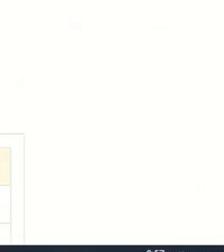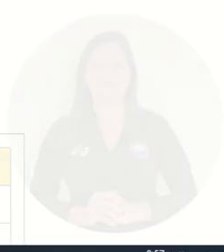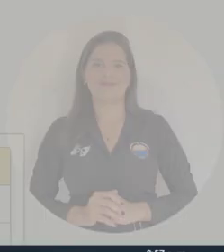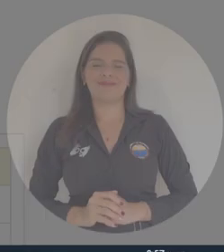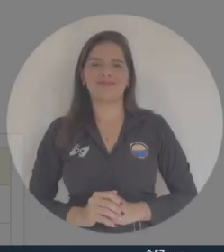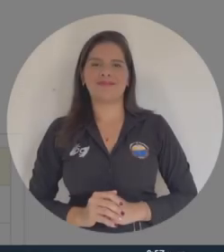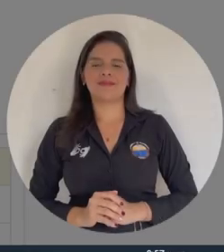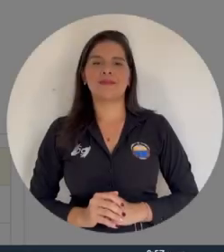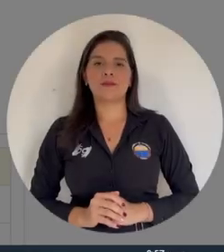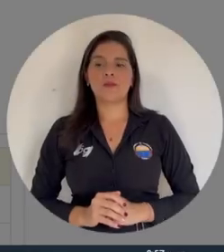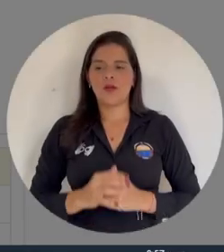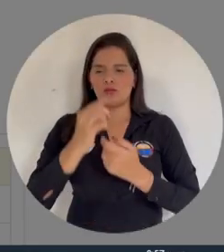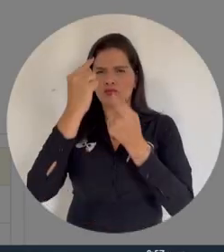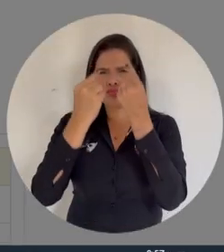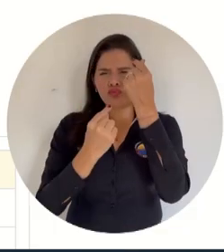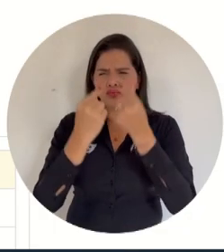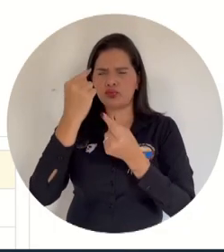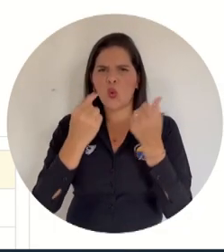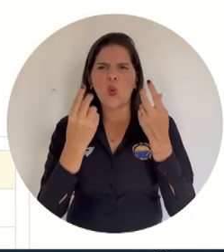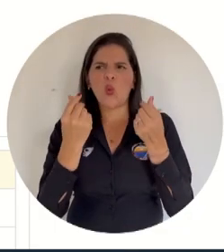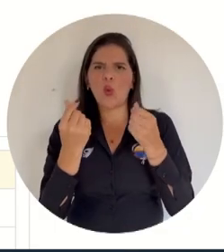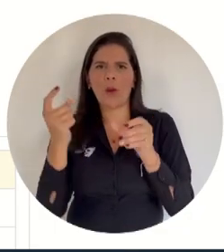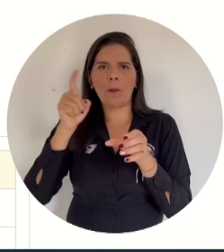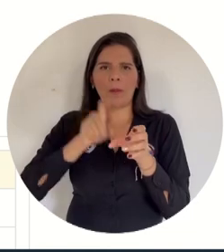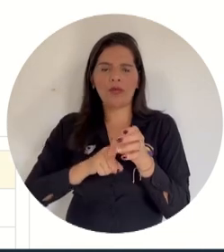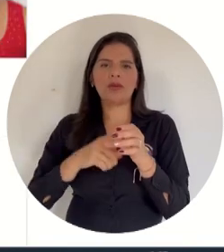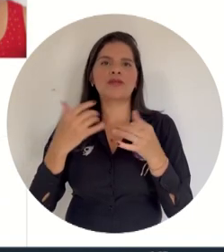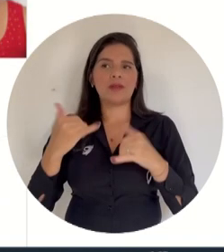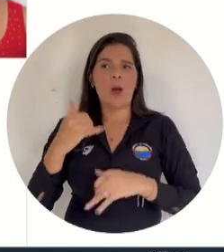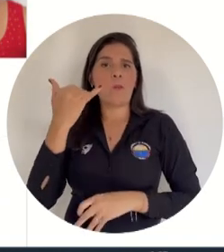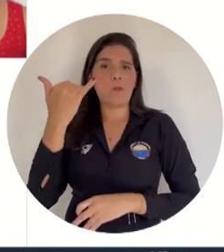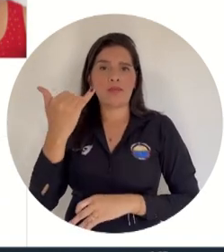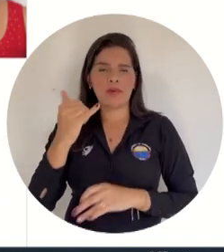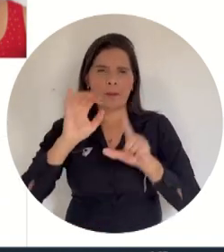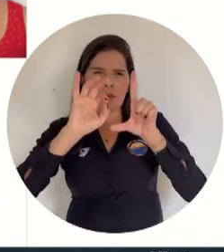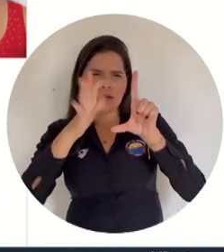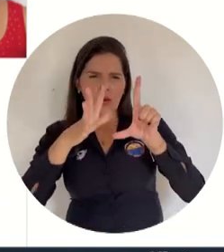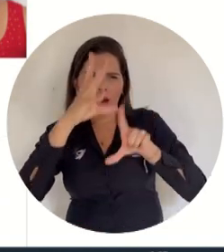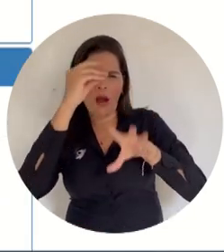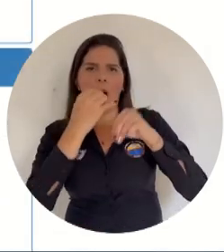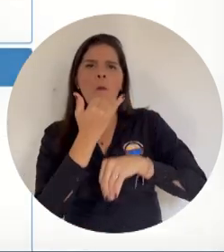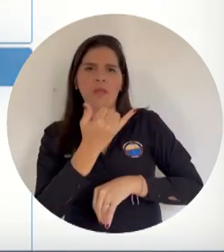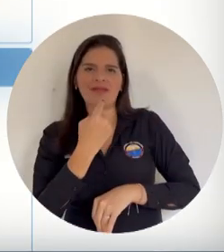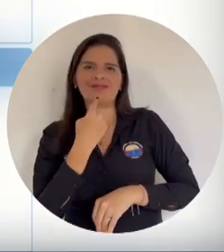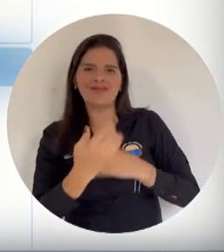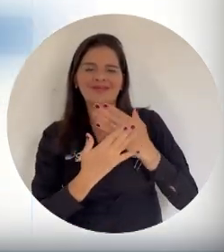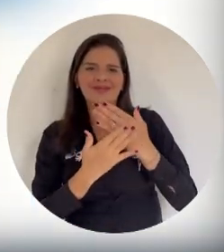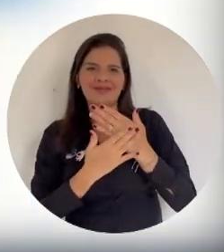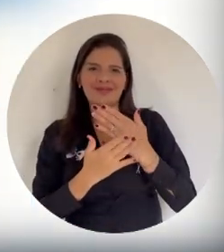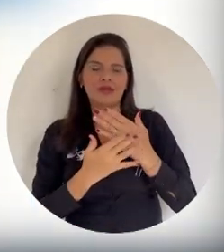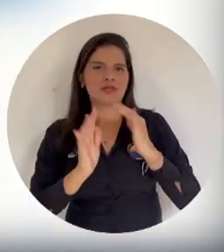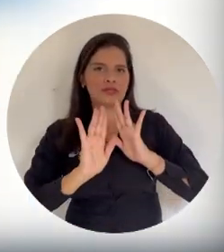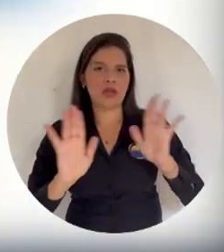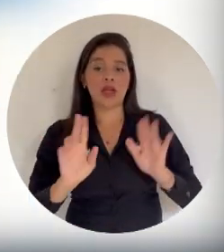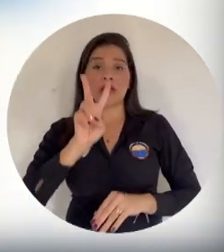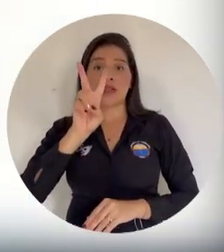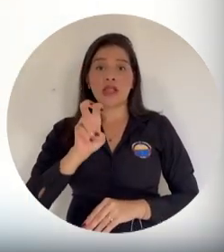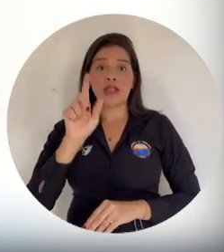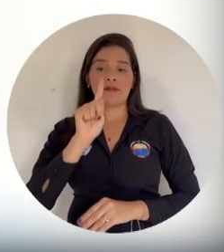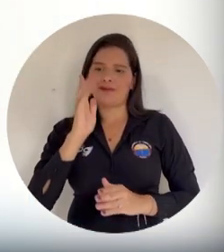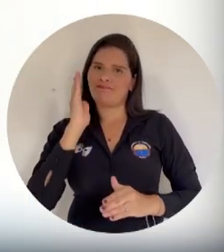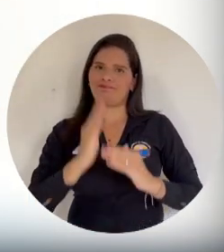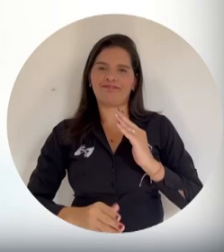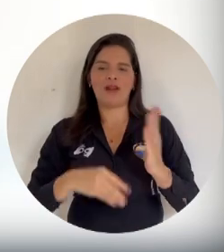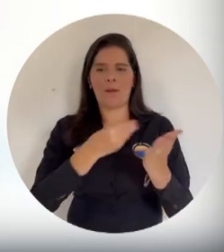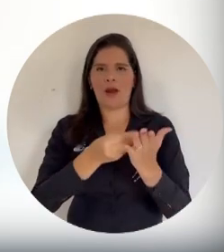Las liquidaciones de matrículas ya se encuentran publicadas en el módulo estudiantil y hasta el 7 de febrero se podrá realizar la legalización y el pago